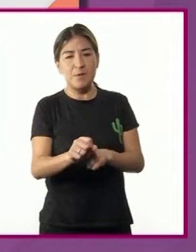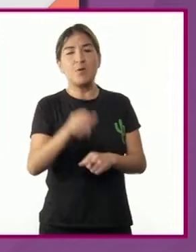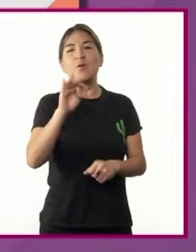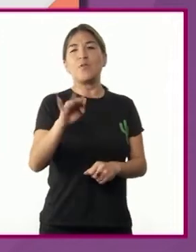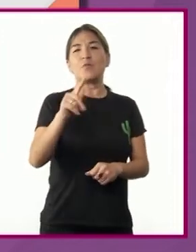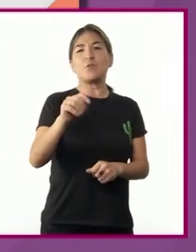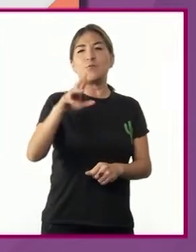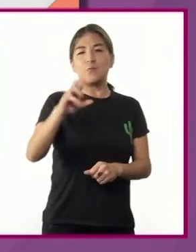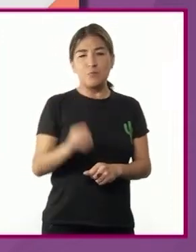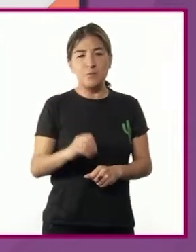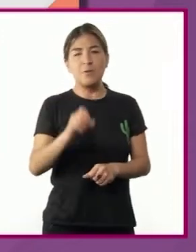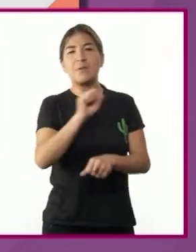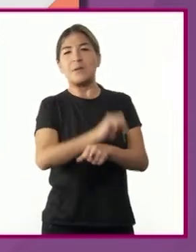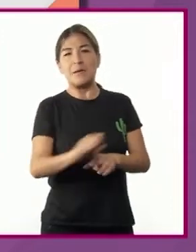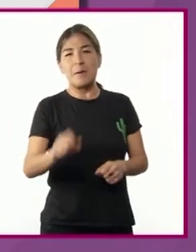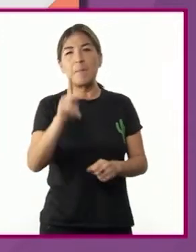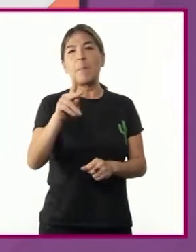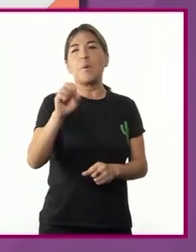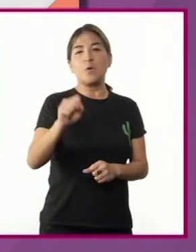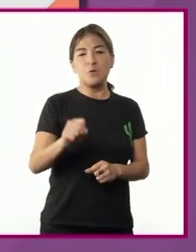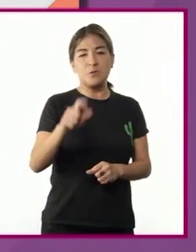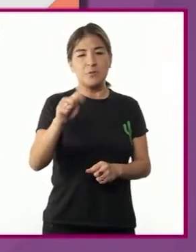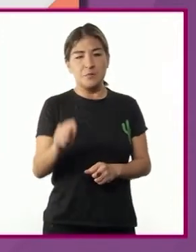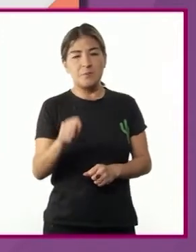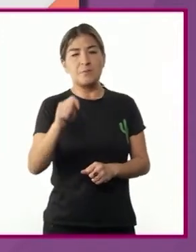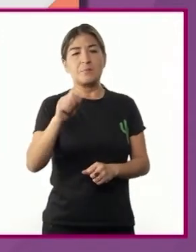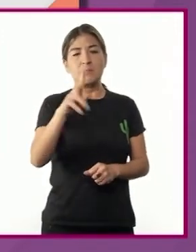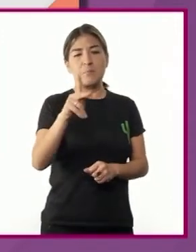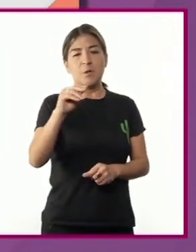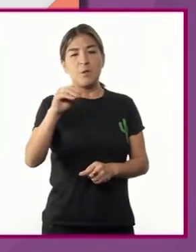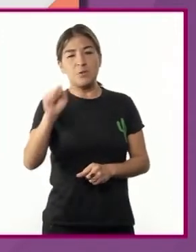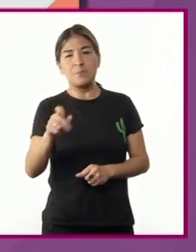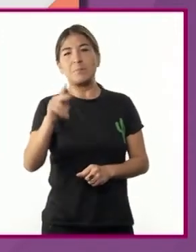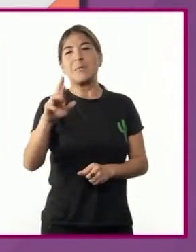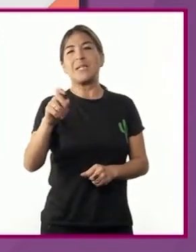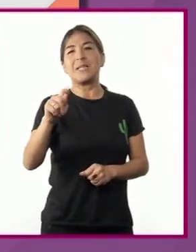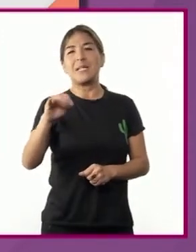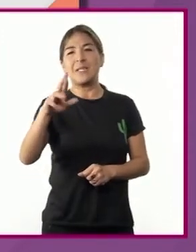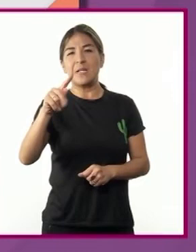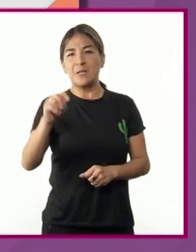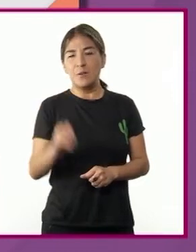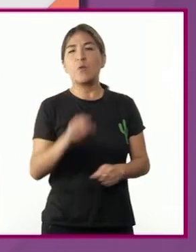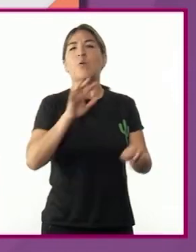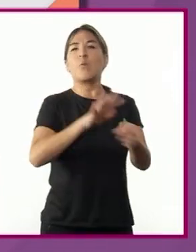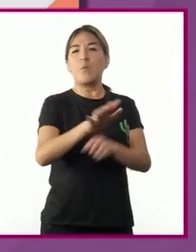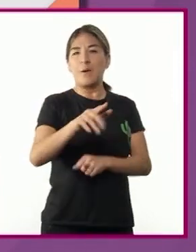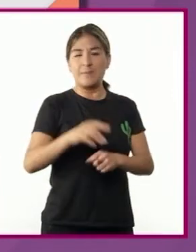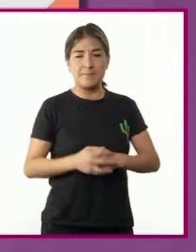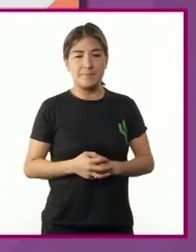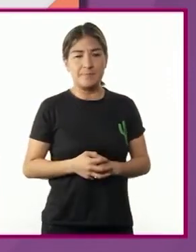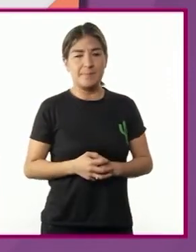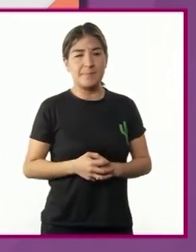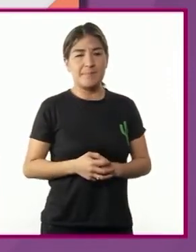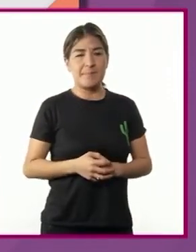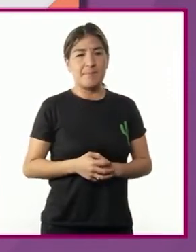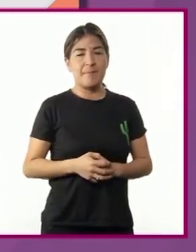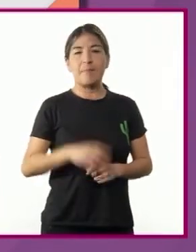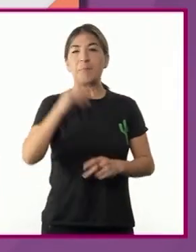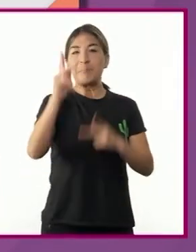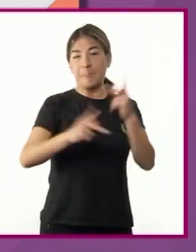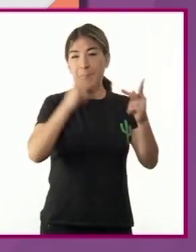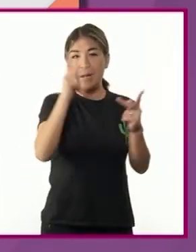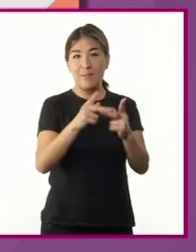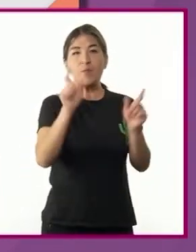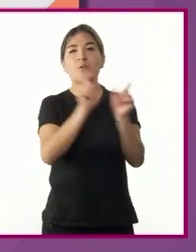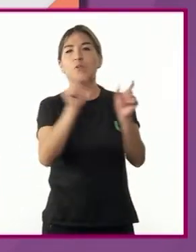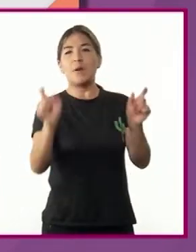condicional simple o postpretérito. Los tiempos compuestos del indicativo son pretérito perfecto